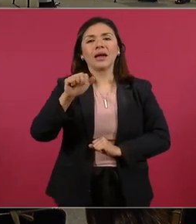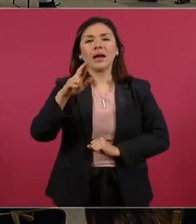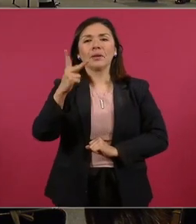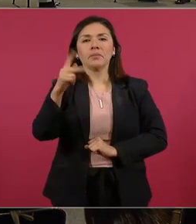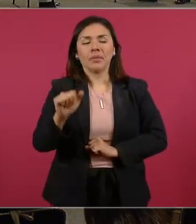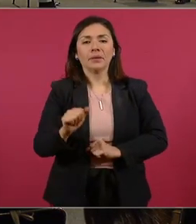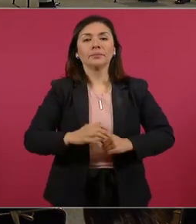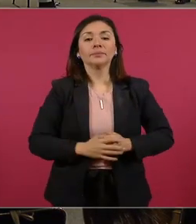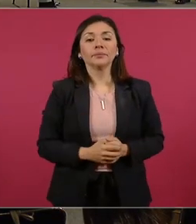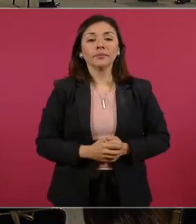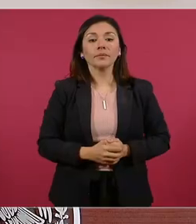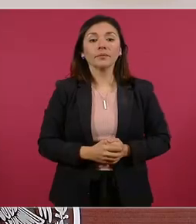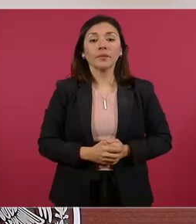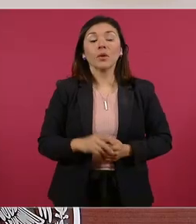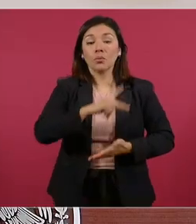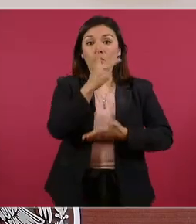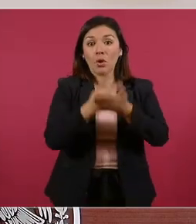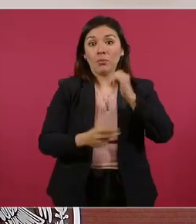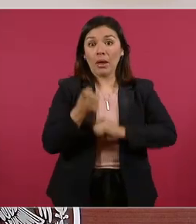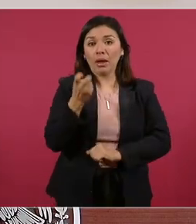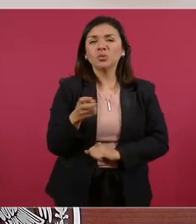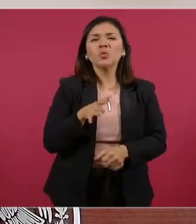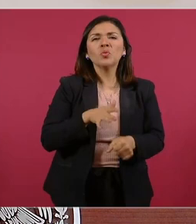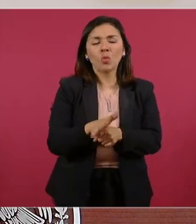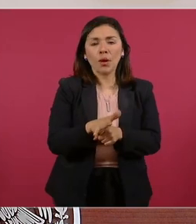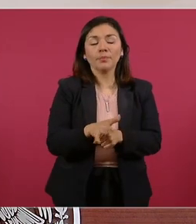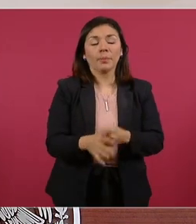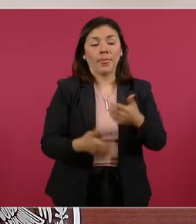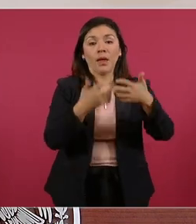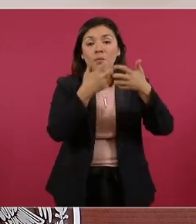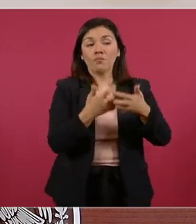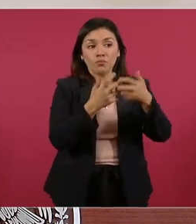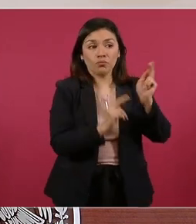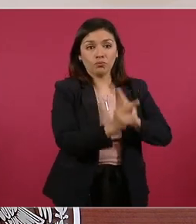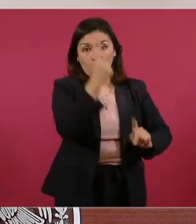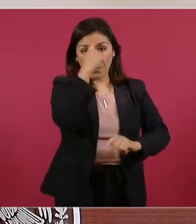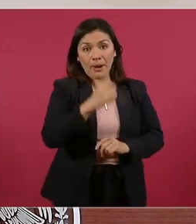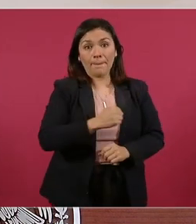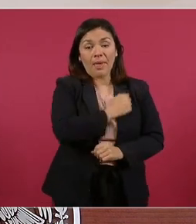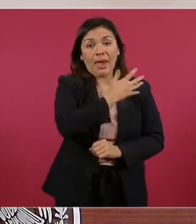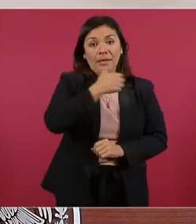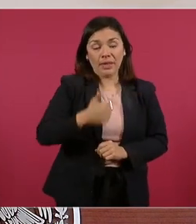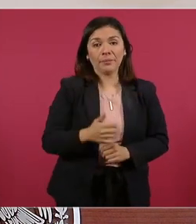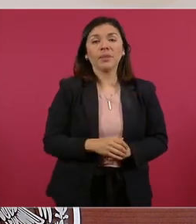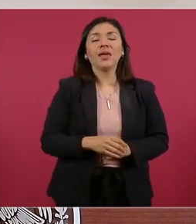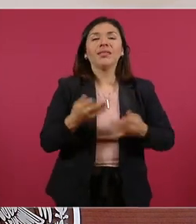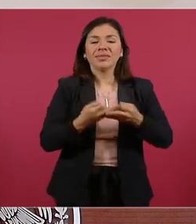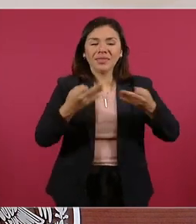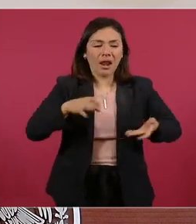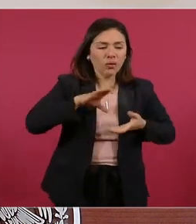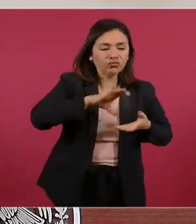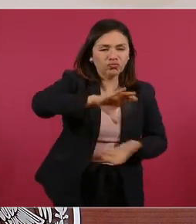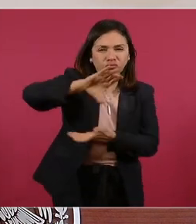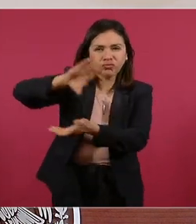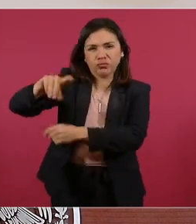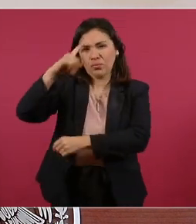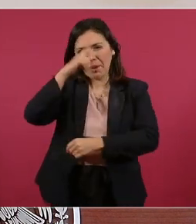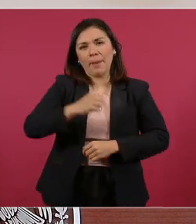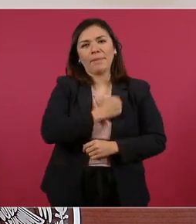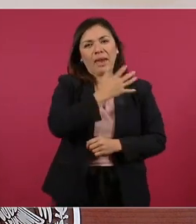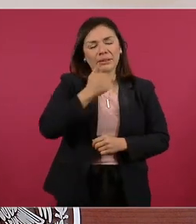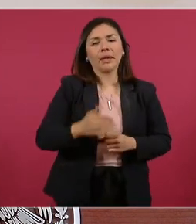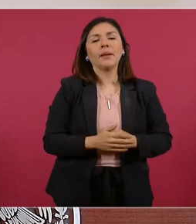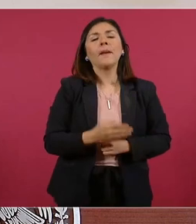cargo. Estos programas son producción para el bienestar, fertilizantes para el bienestar, bien pesca